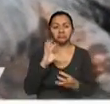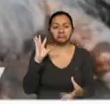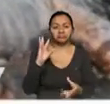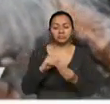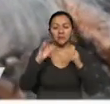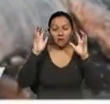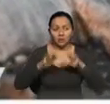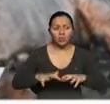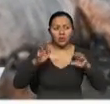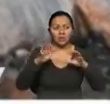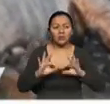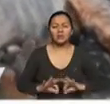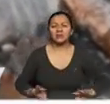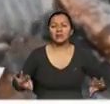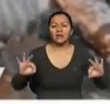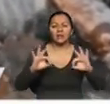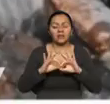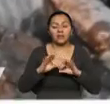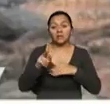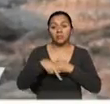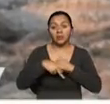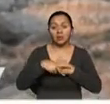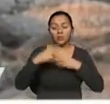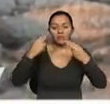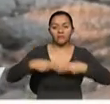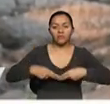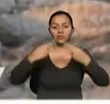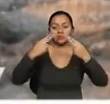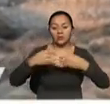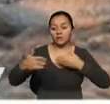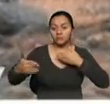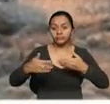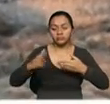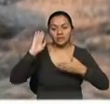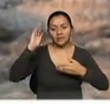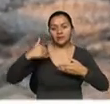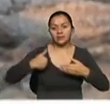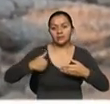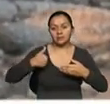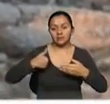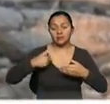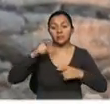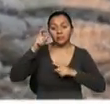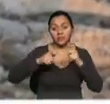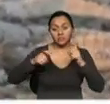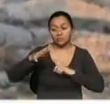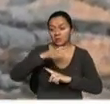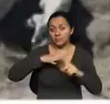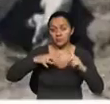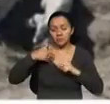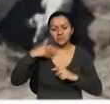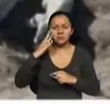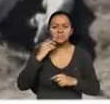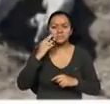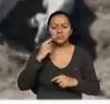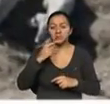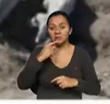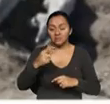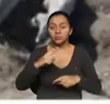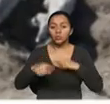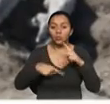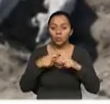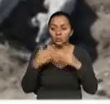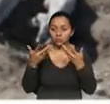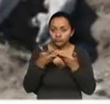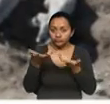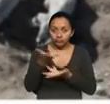desde abril en el Chaco, región paraguaya fronteriza con Argentina. Ambientalistas denunciaron que las canalizaciones que cada año se realiza